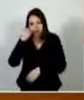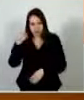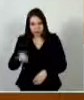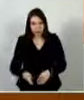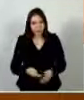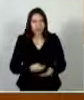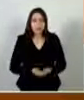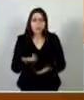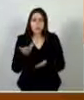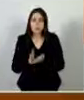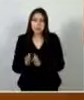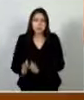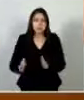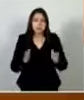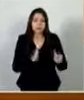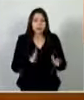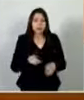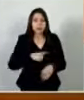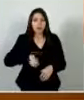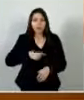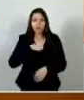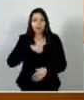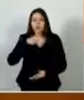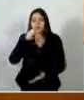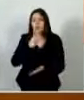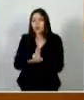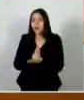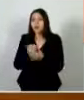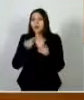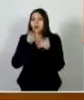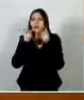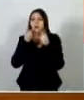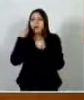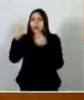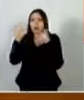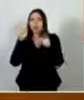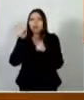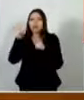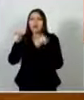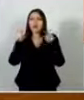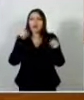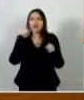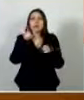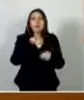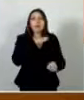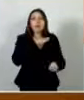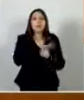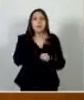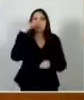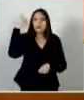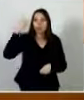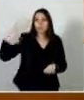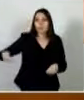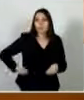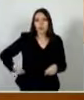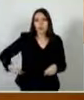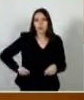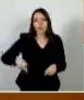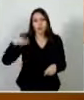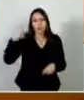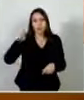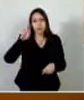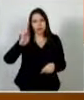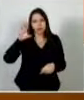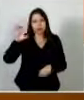aquí no es simplemente que estamos señalando como responsables a la legislatura del Estado, sino también